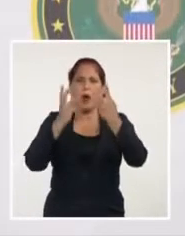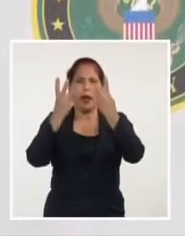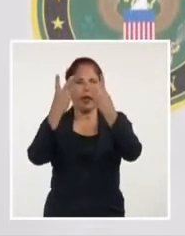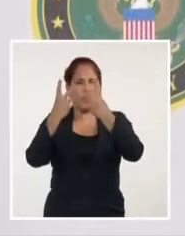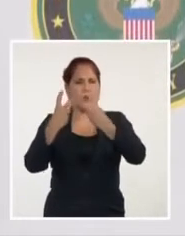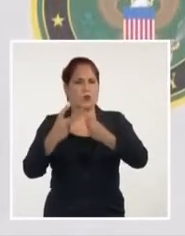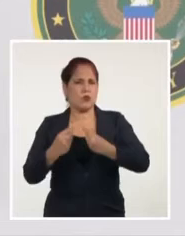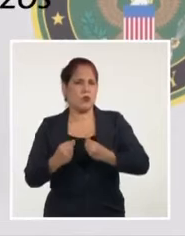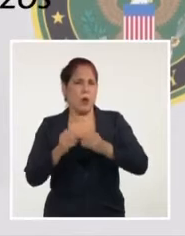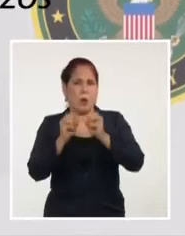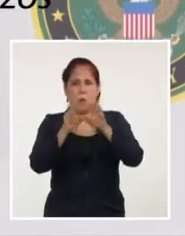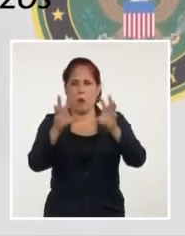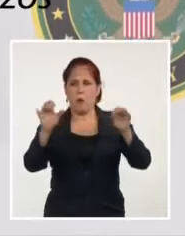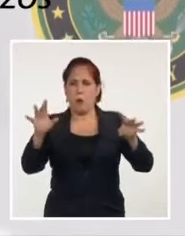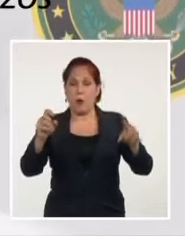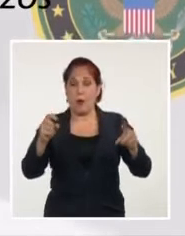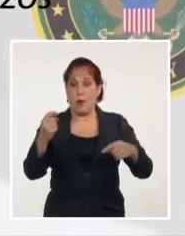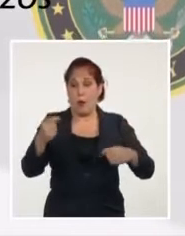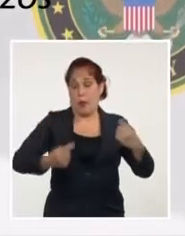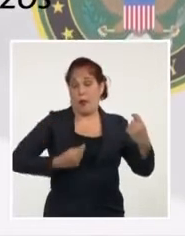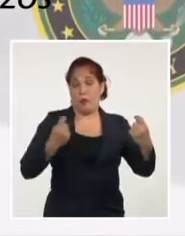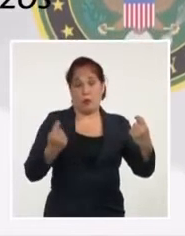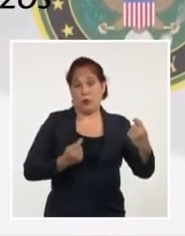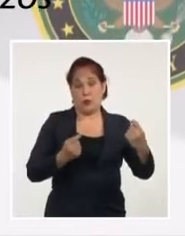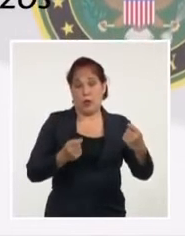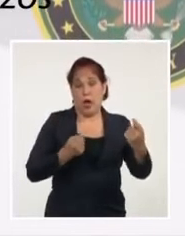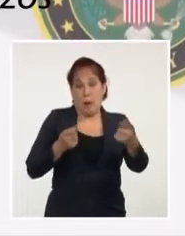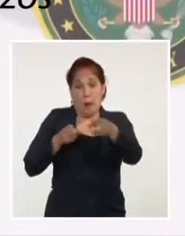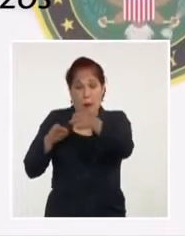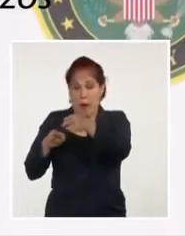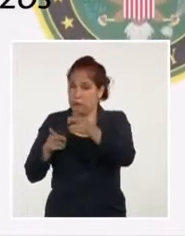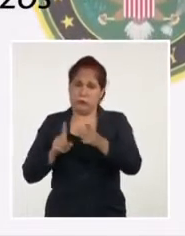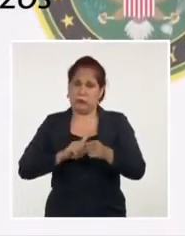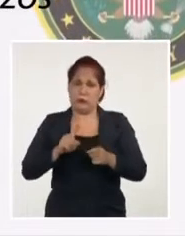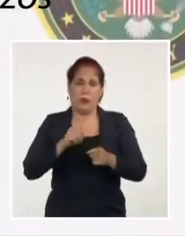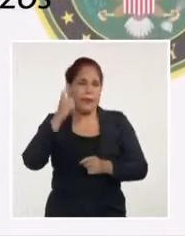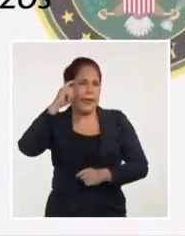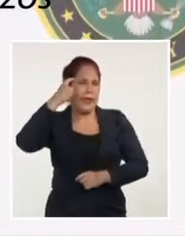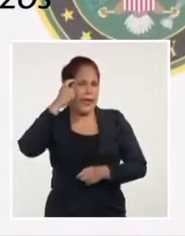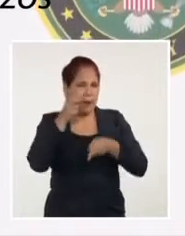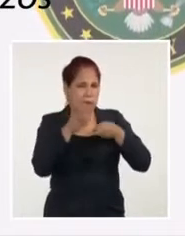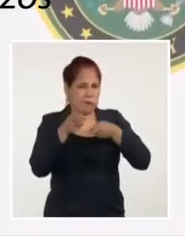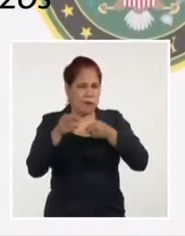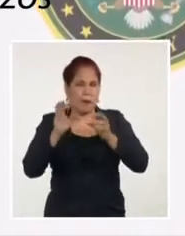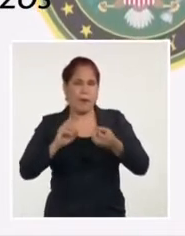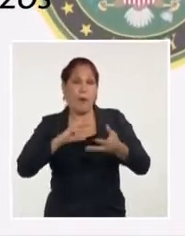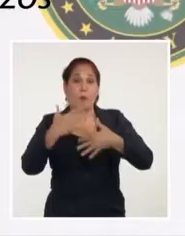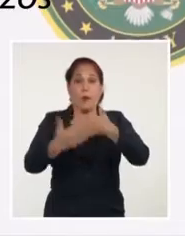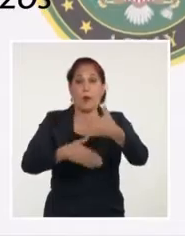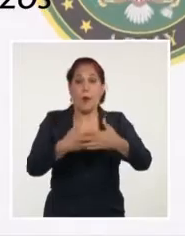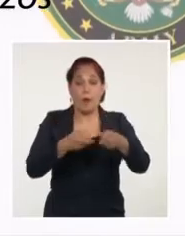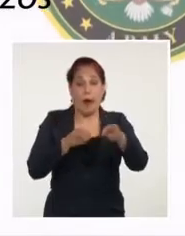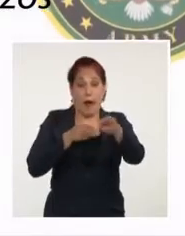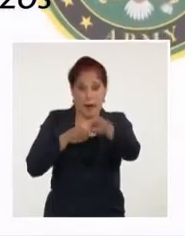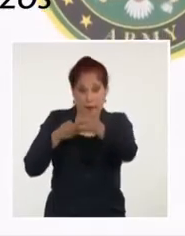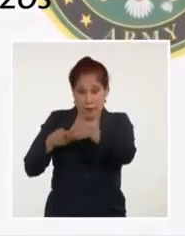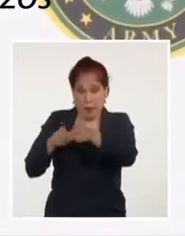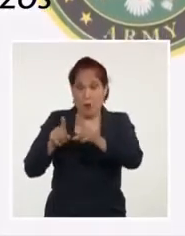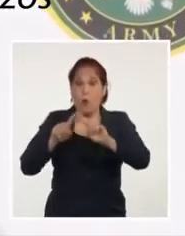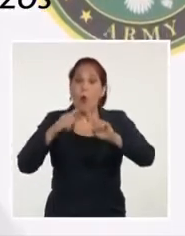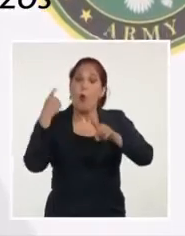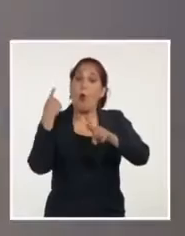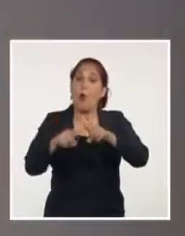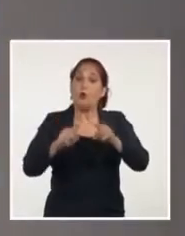una campaña de guerra no convencional. Estos esfuerzos son el conflicto armado y la subversión.